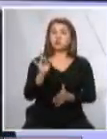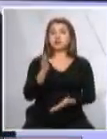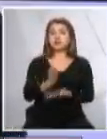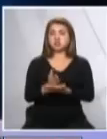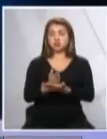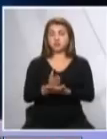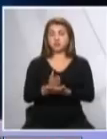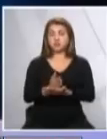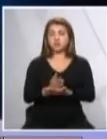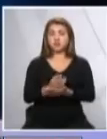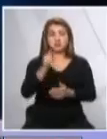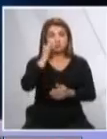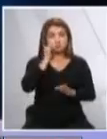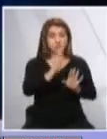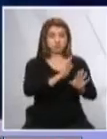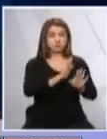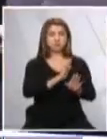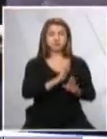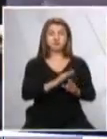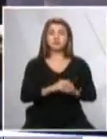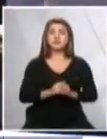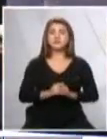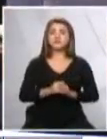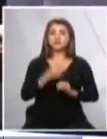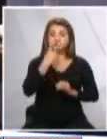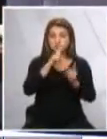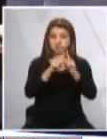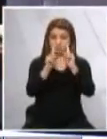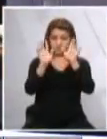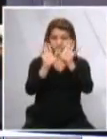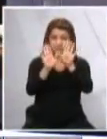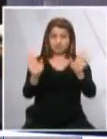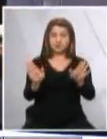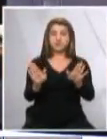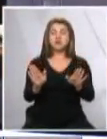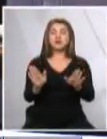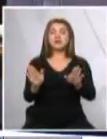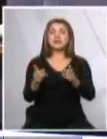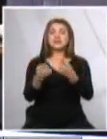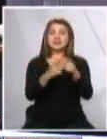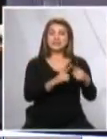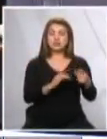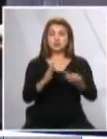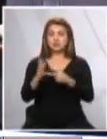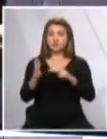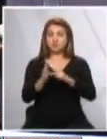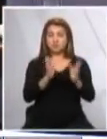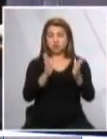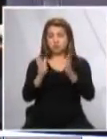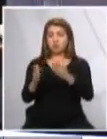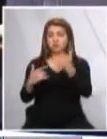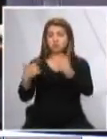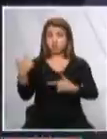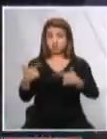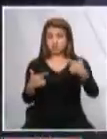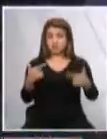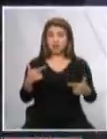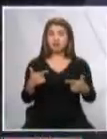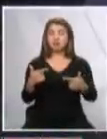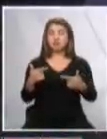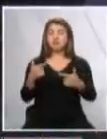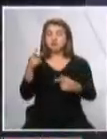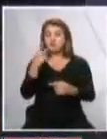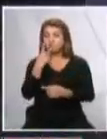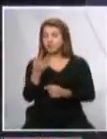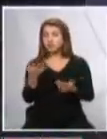escenario. Yo quiero abrir una distinción, porque aquí hay distintas crisis, digamos. Hay una que es política y tiene que ver